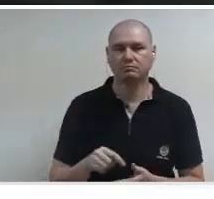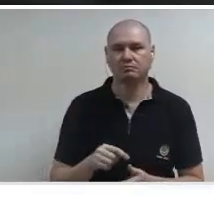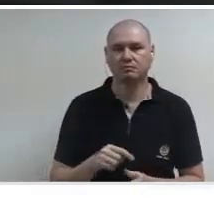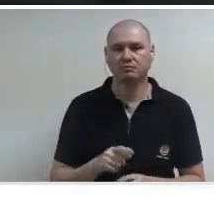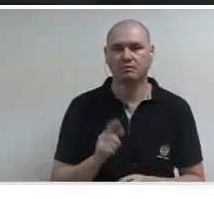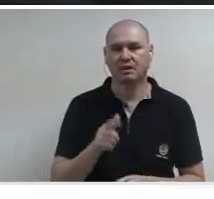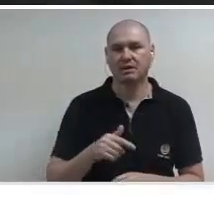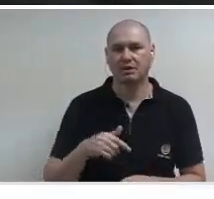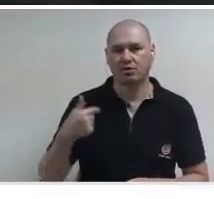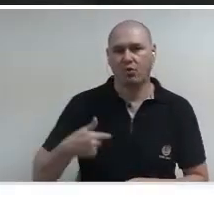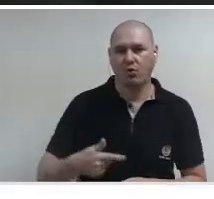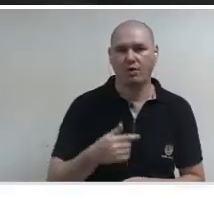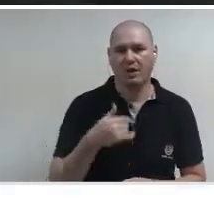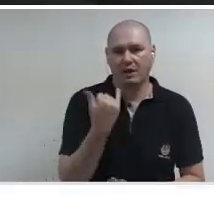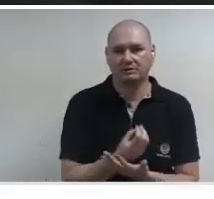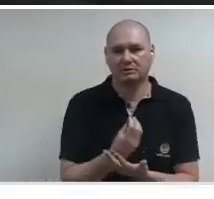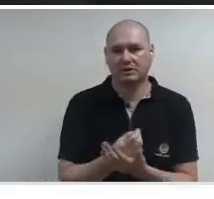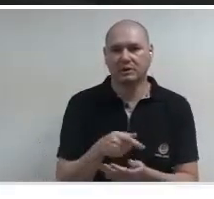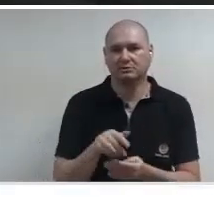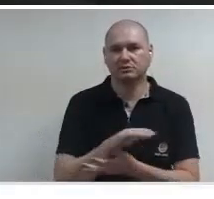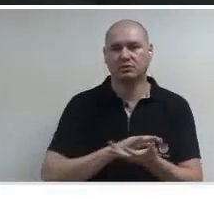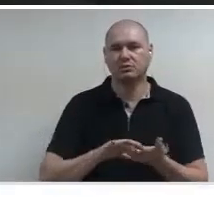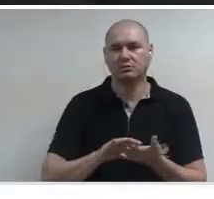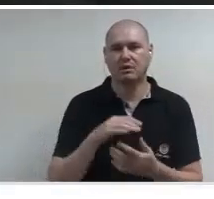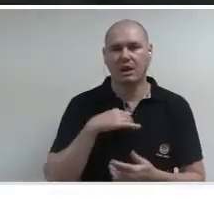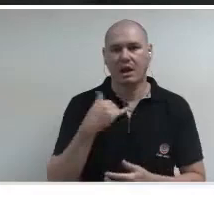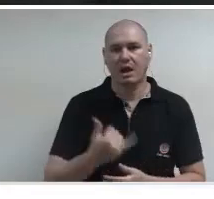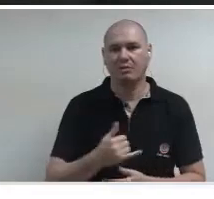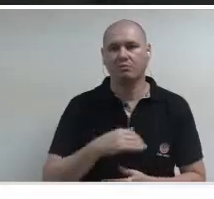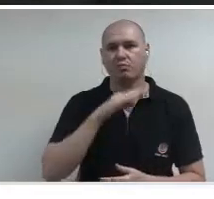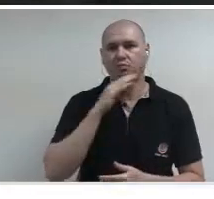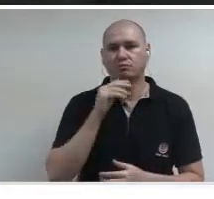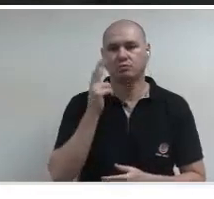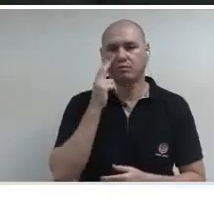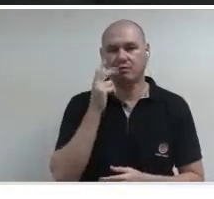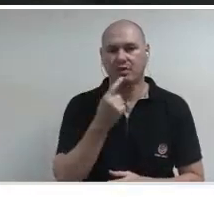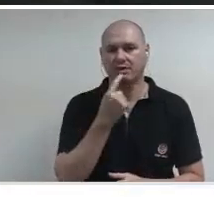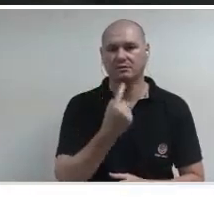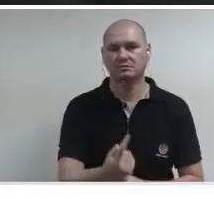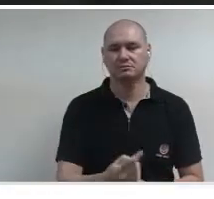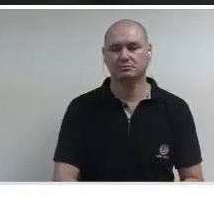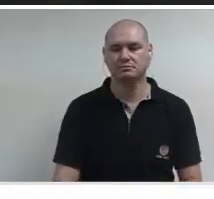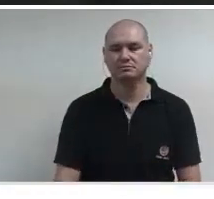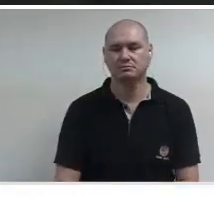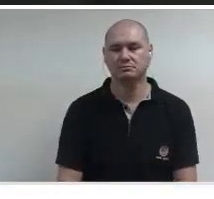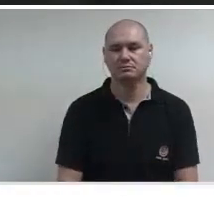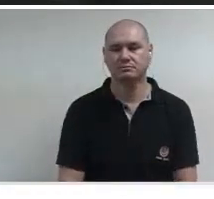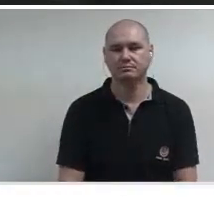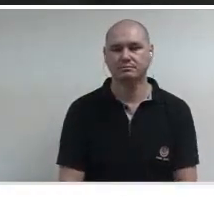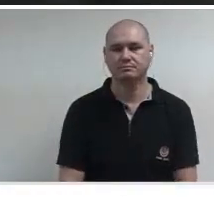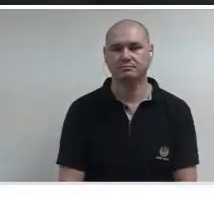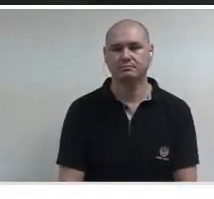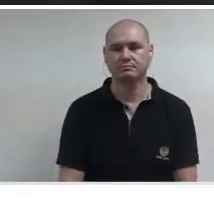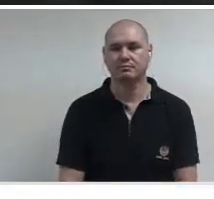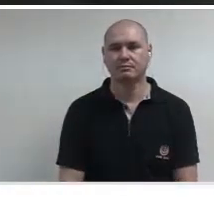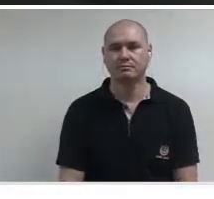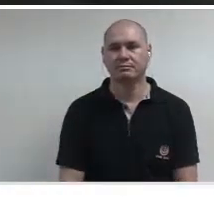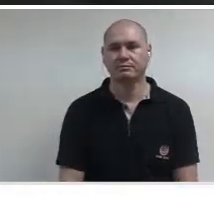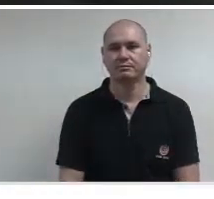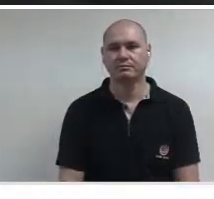esta situación ni a gente y yo que fuera a escuela pe coapa vagina están bajo con mi mano a escuela y se va a veñan